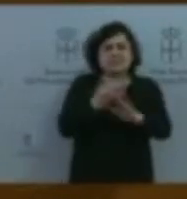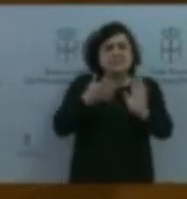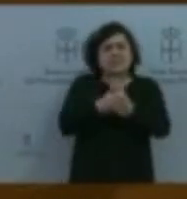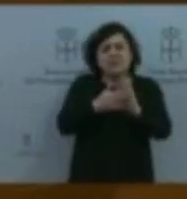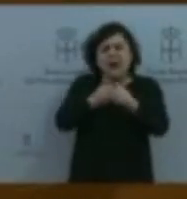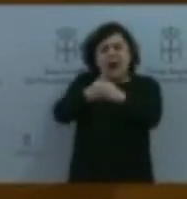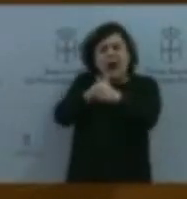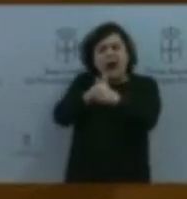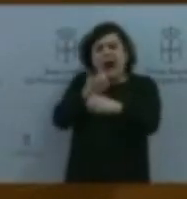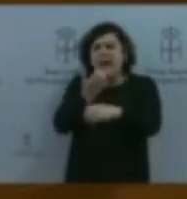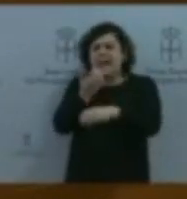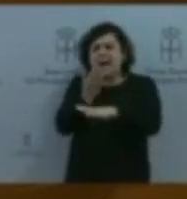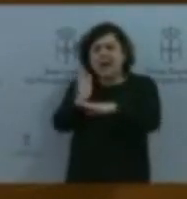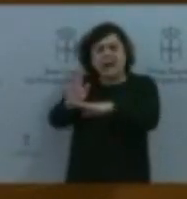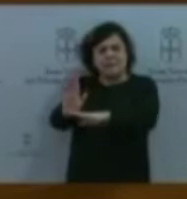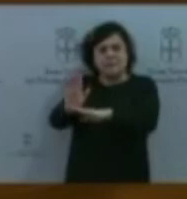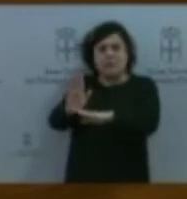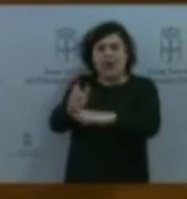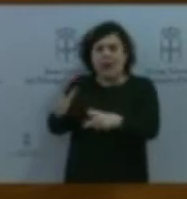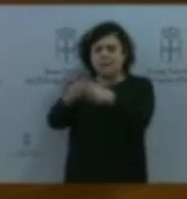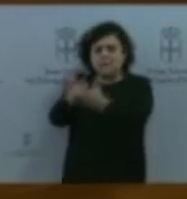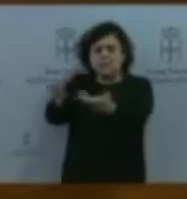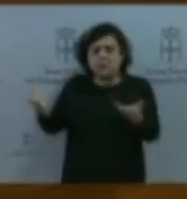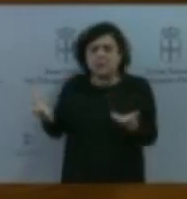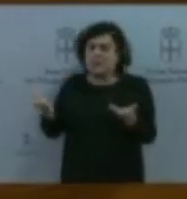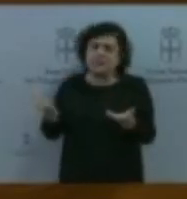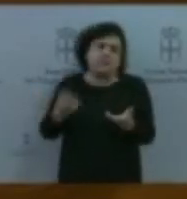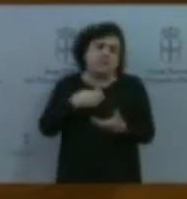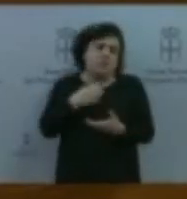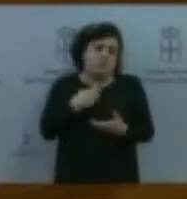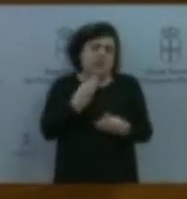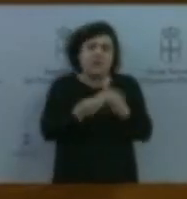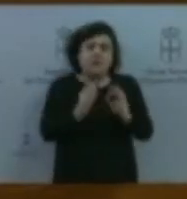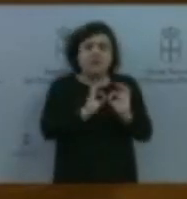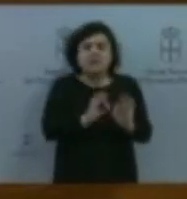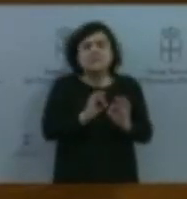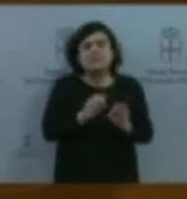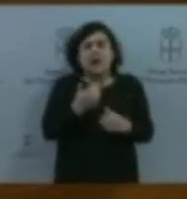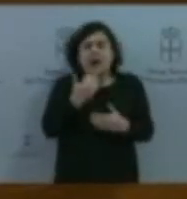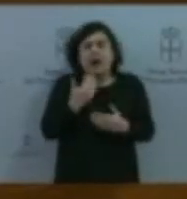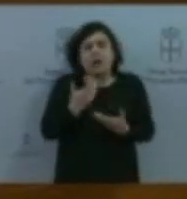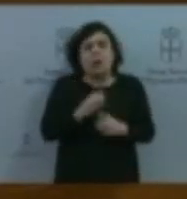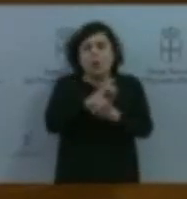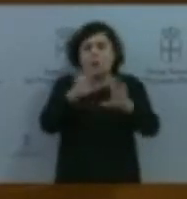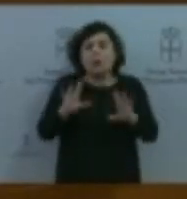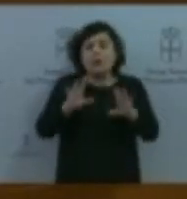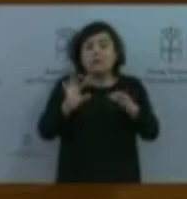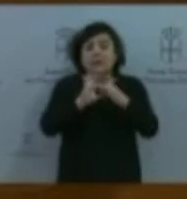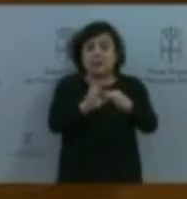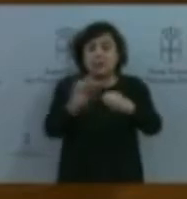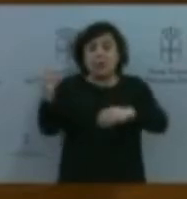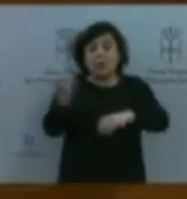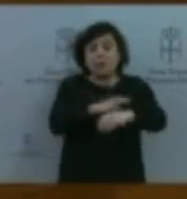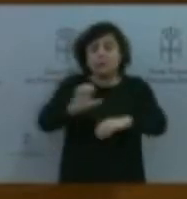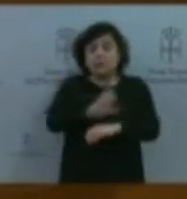ser. Es evidente. En relación con los fondos europeos, compartimos la necesidad de que haya transparencia informativa, de que se